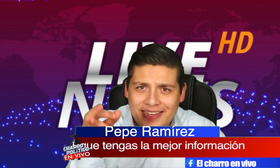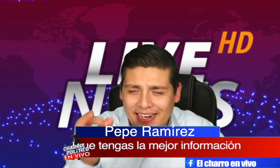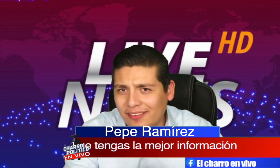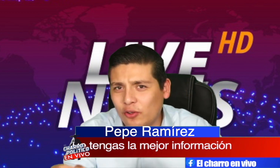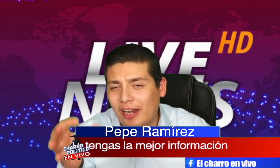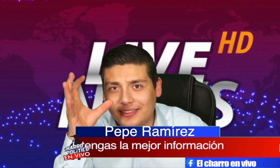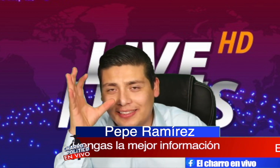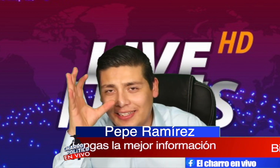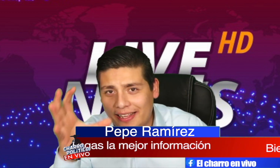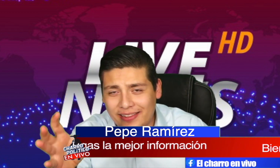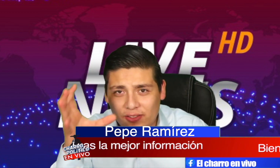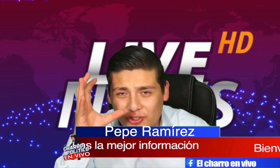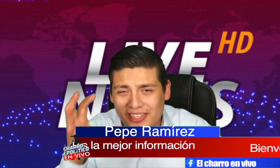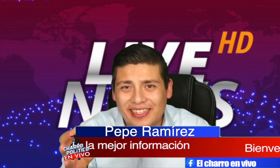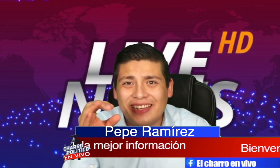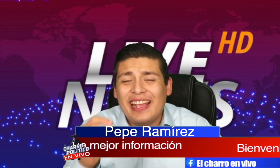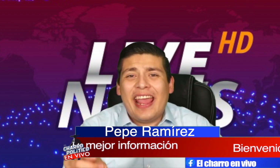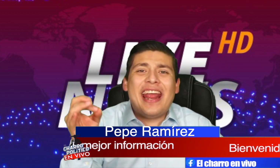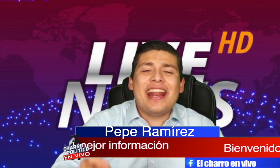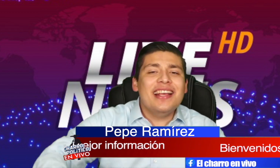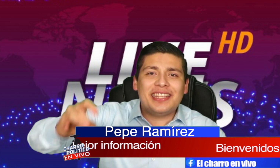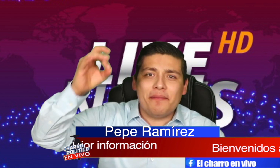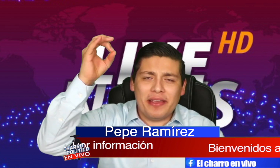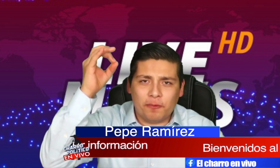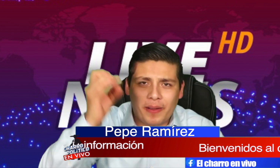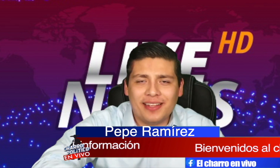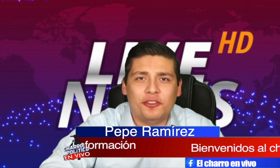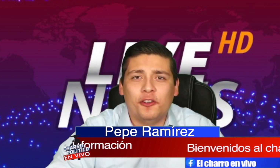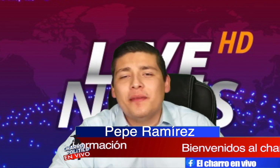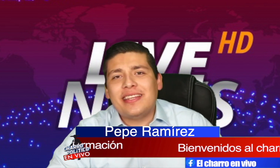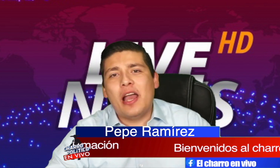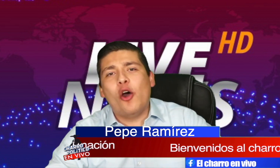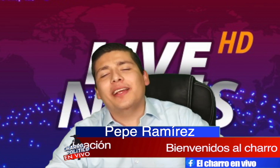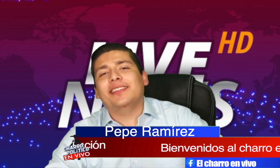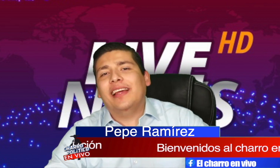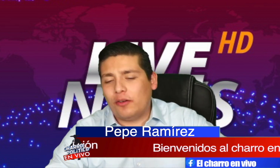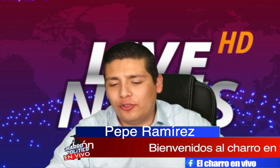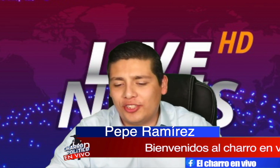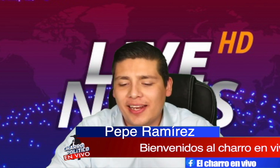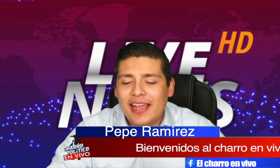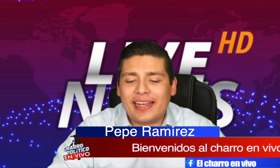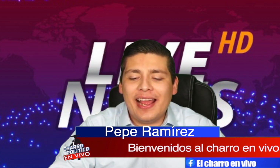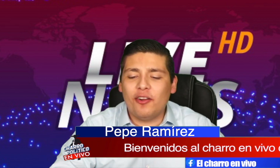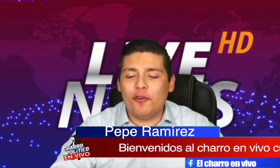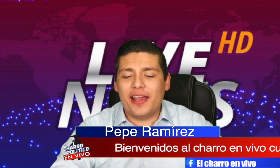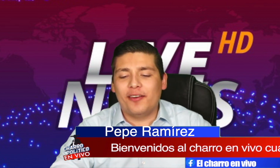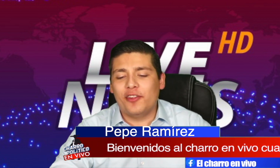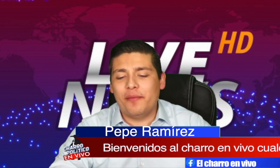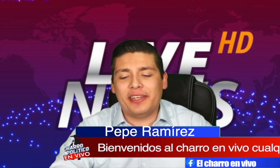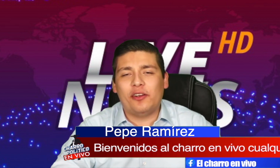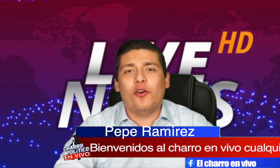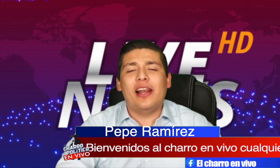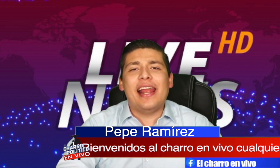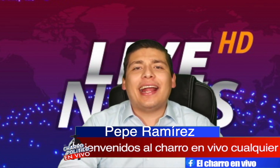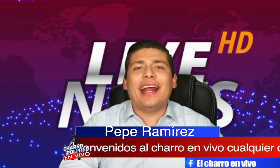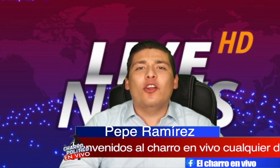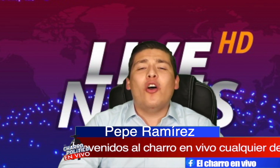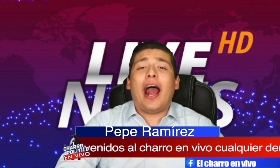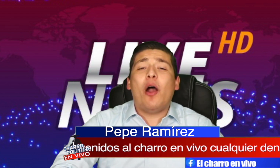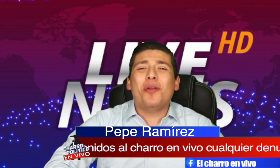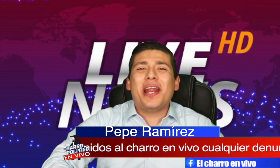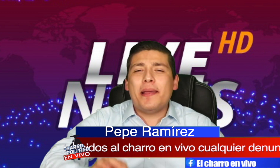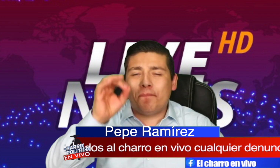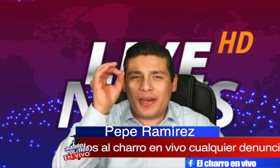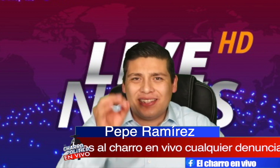siguen llegando las excelentes noticias en este mes patrio. Y ahora se da a conocer que el gobierno de México le ganó